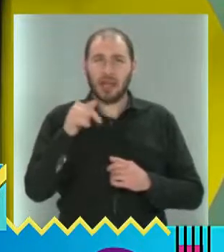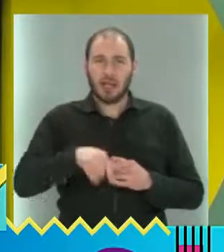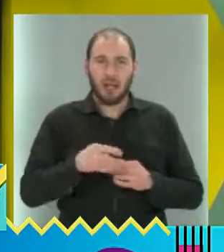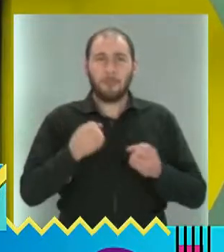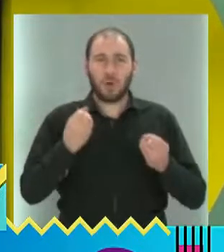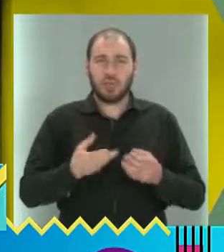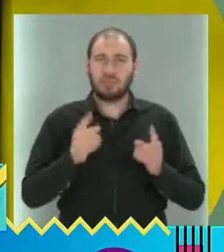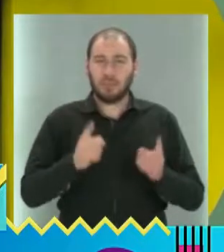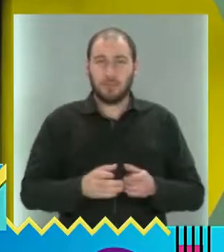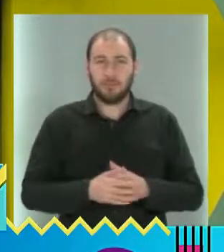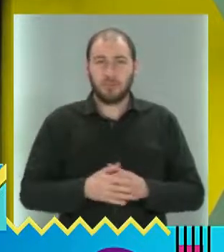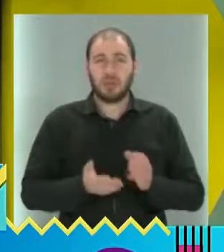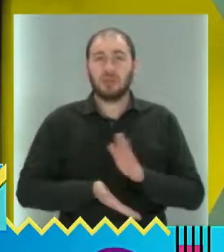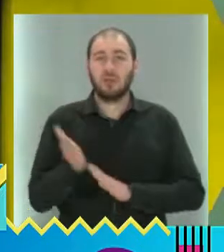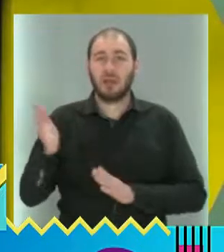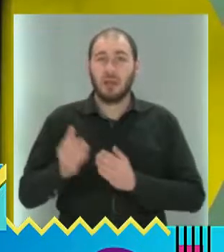causas, inclusive, de salida